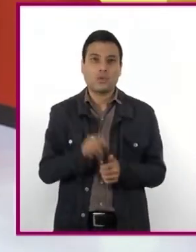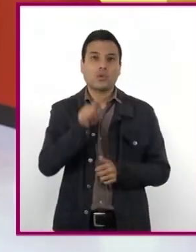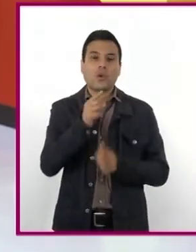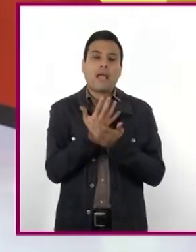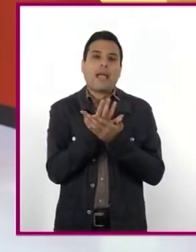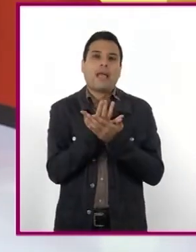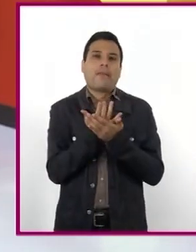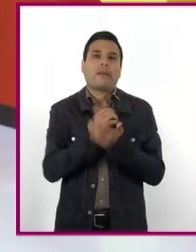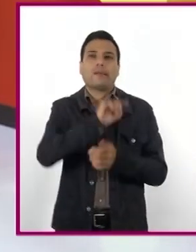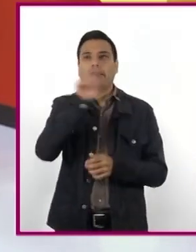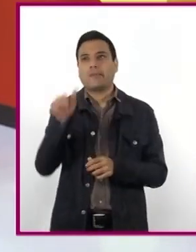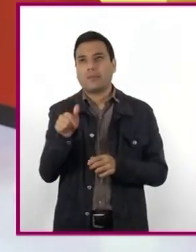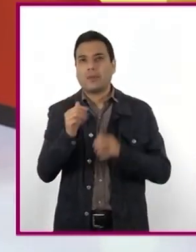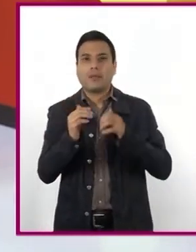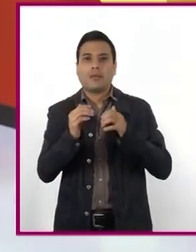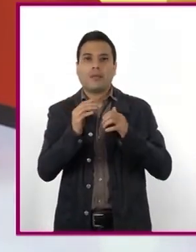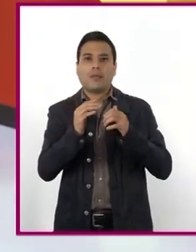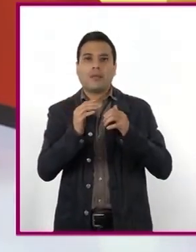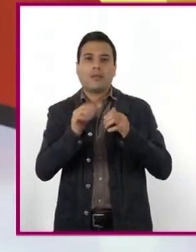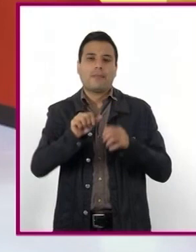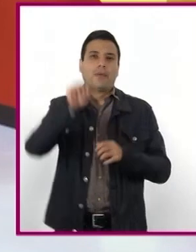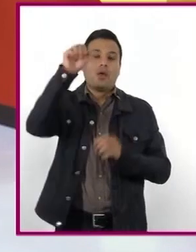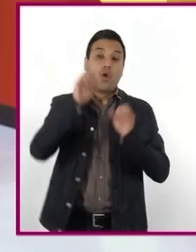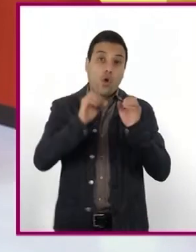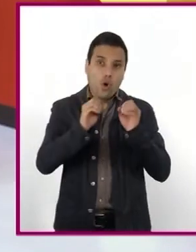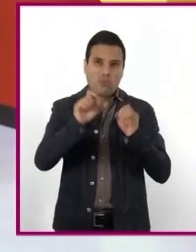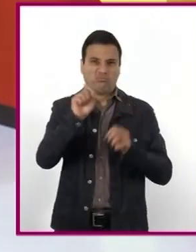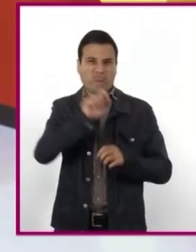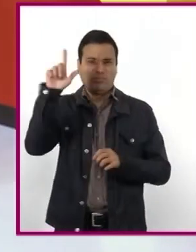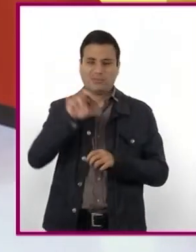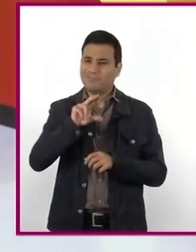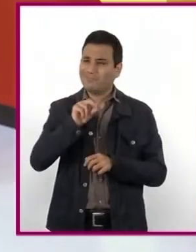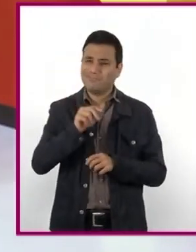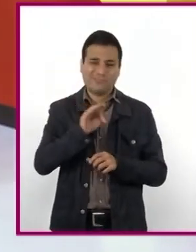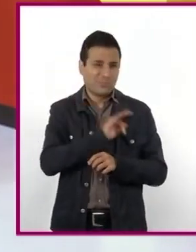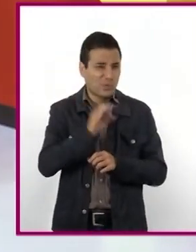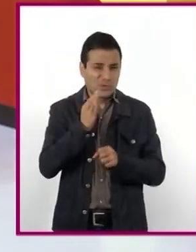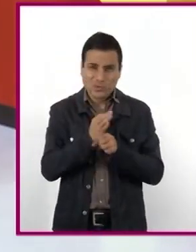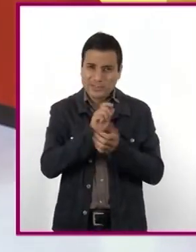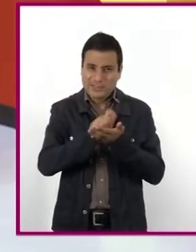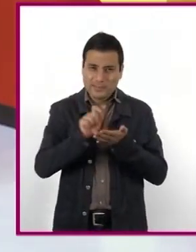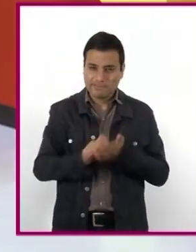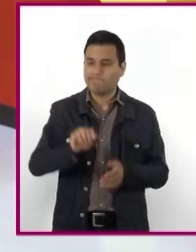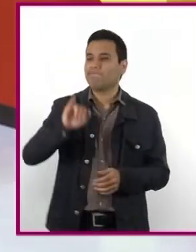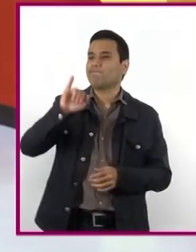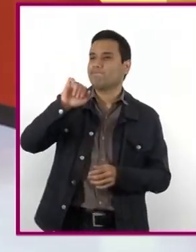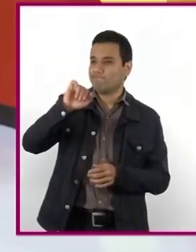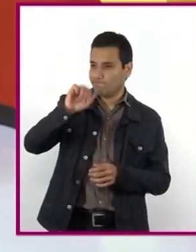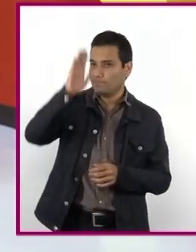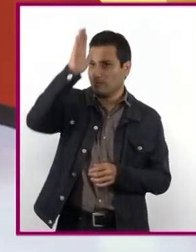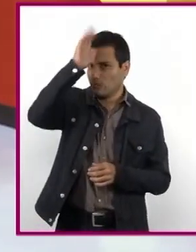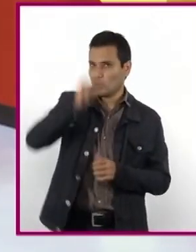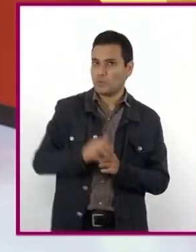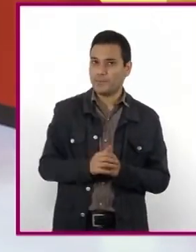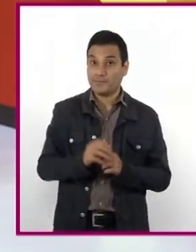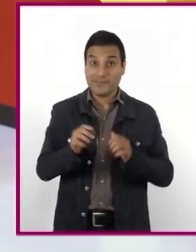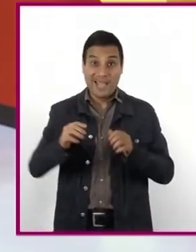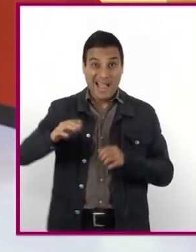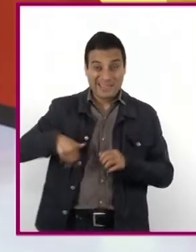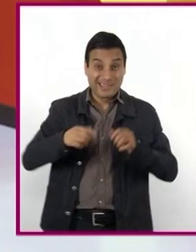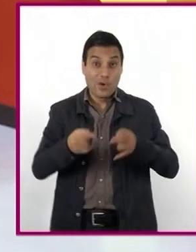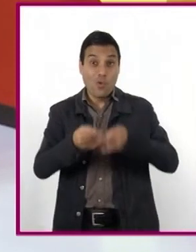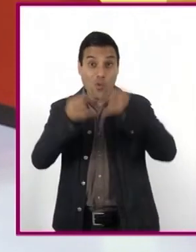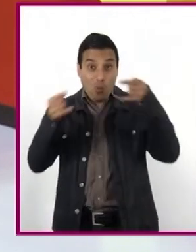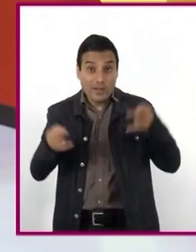ni ser escritores profesionales para escribir cuentos. Estoy totalmente de acuerdo, maestra. Estos cuentos que leímos